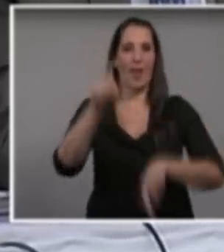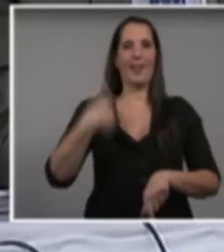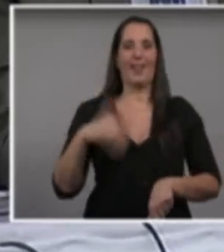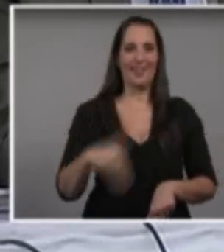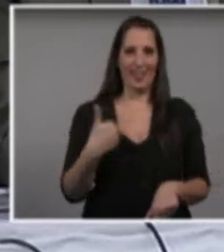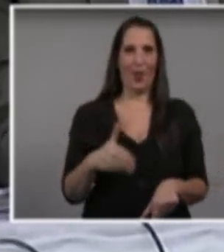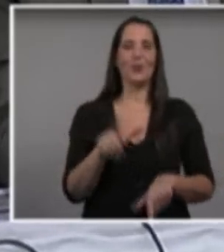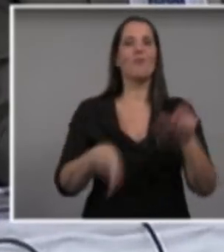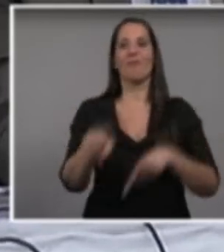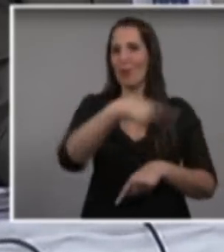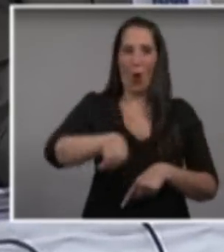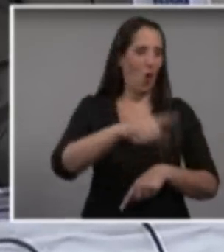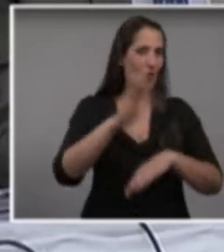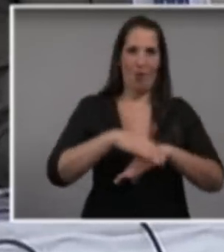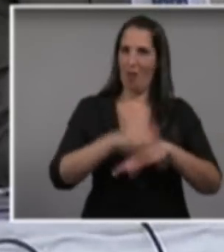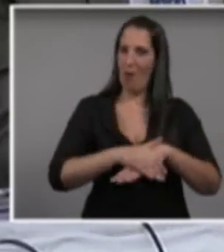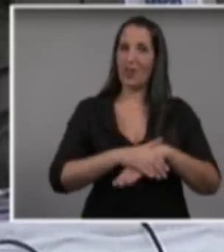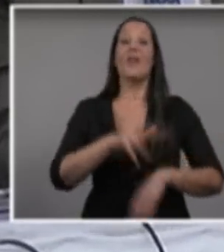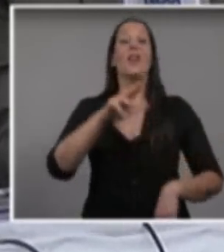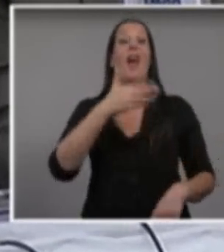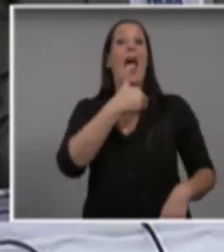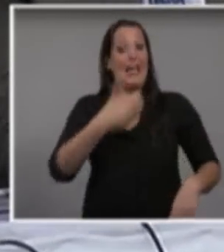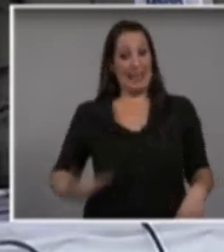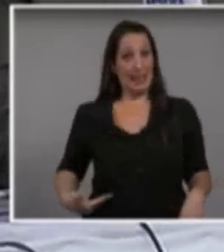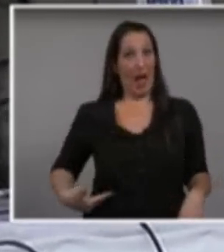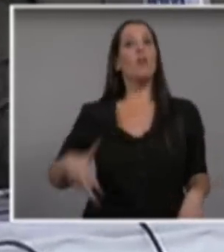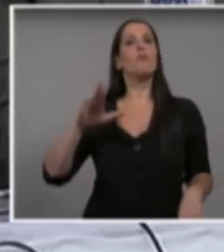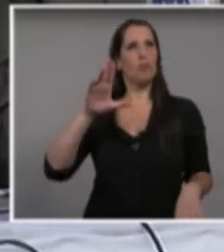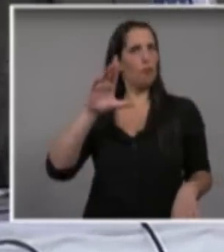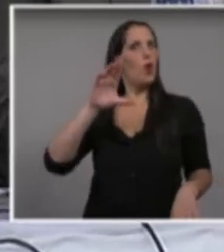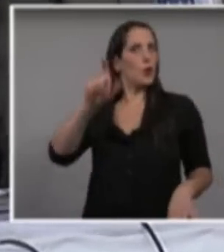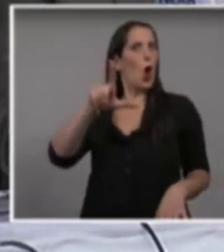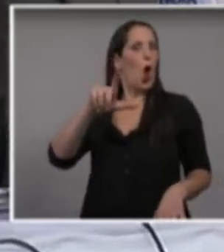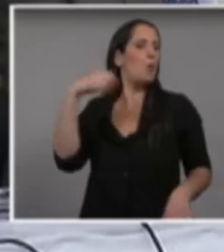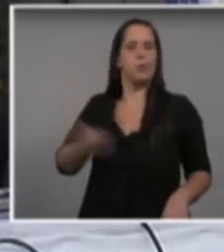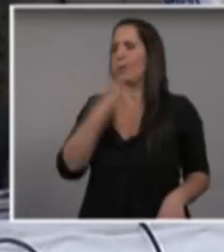de argentinos y el rol del Estado es fundamental.